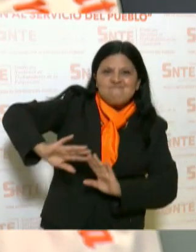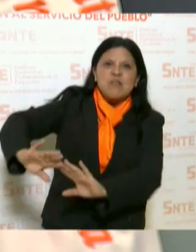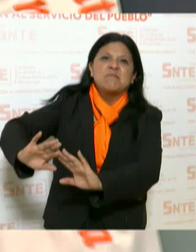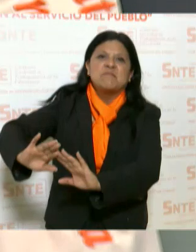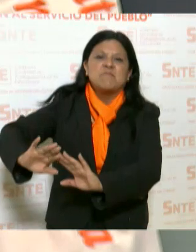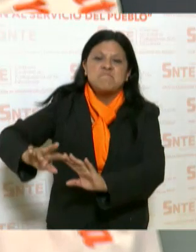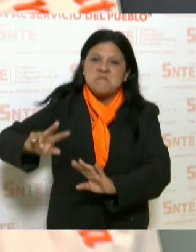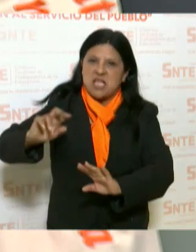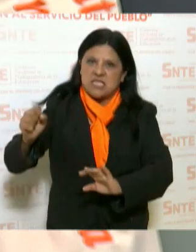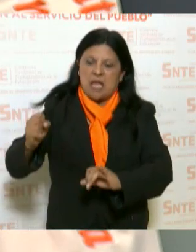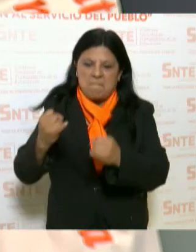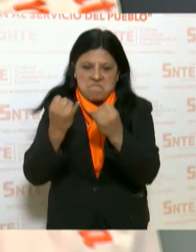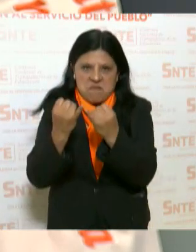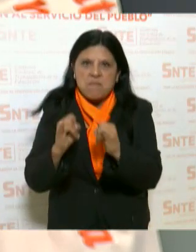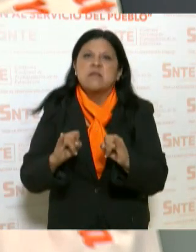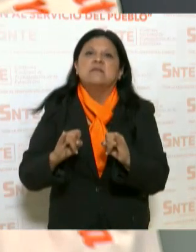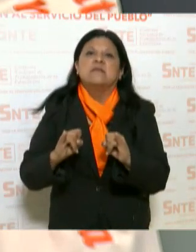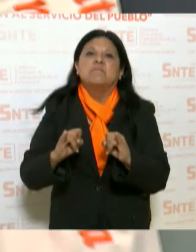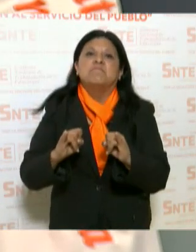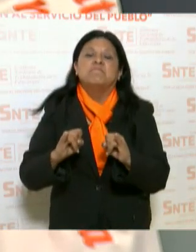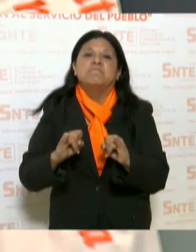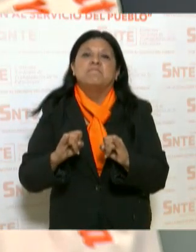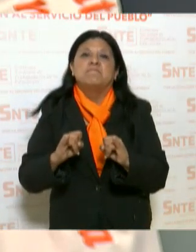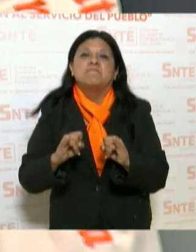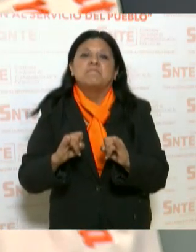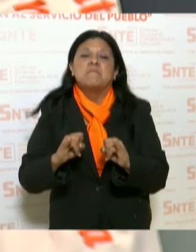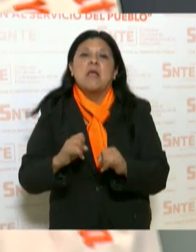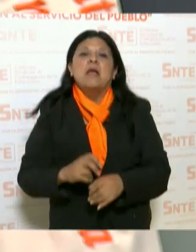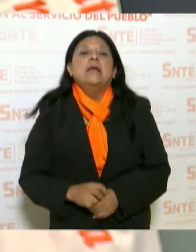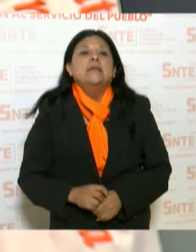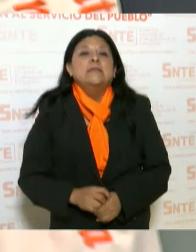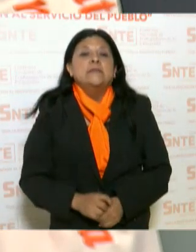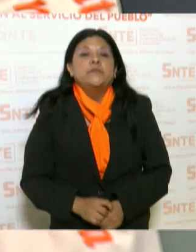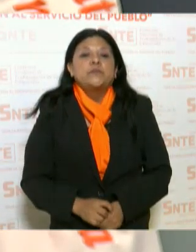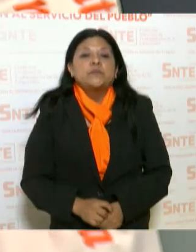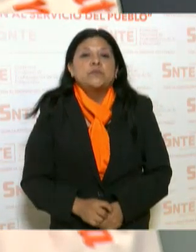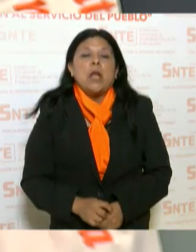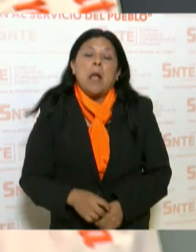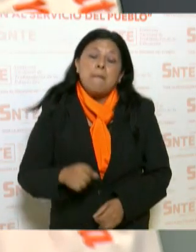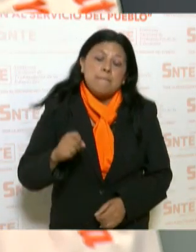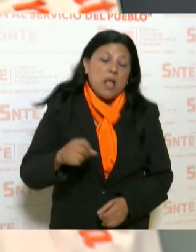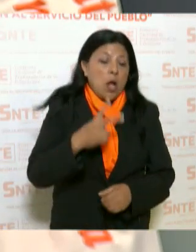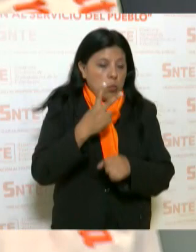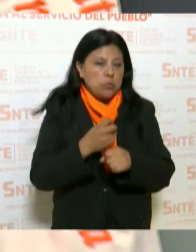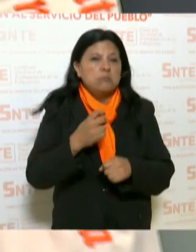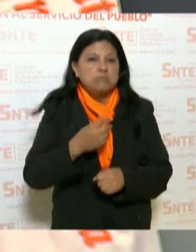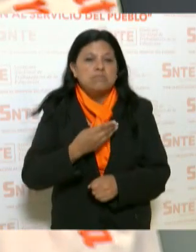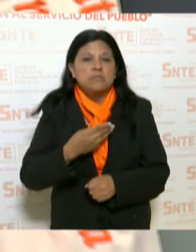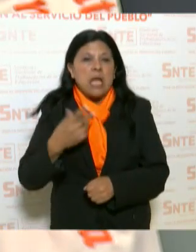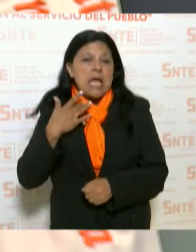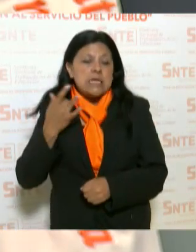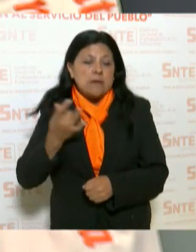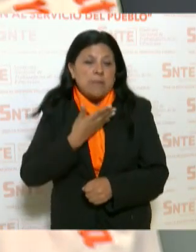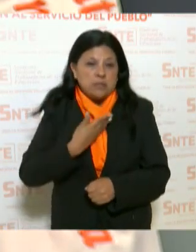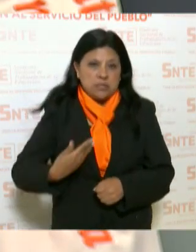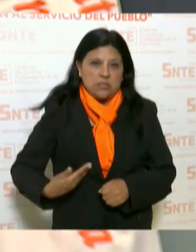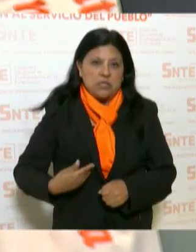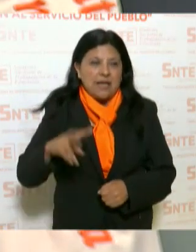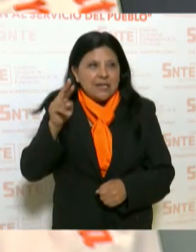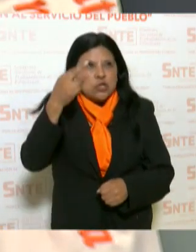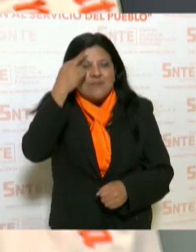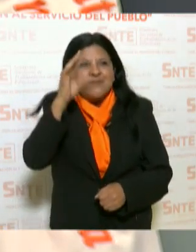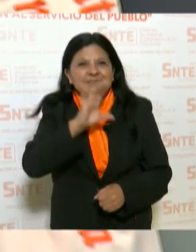Segundo presidente que recordamos con cariño fue Francisco I.